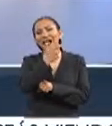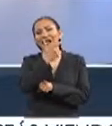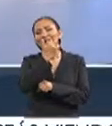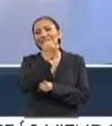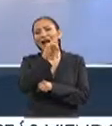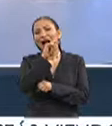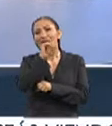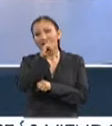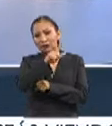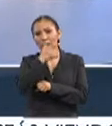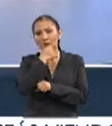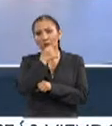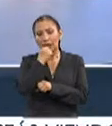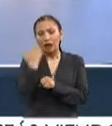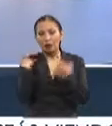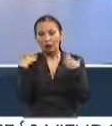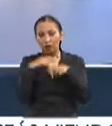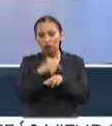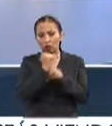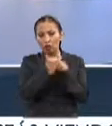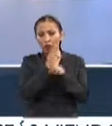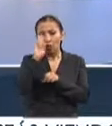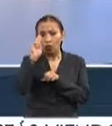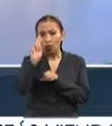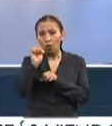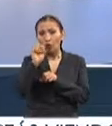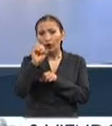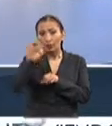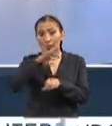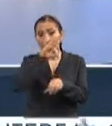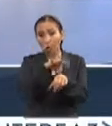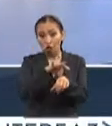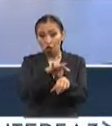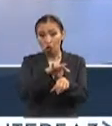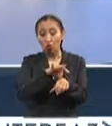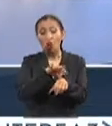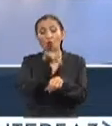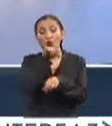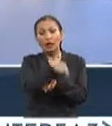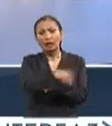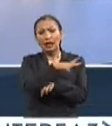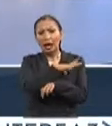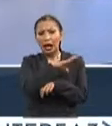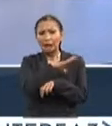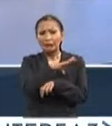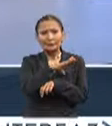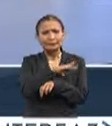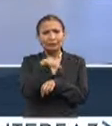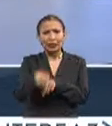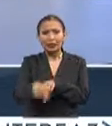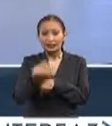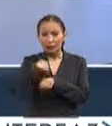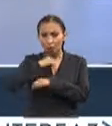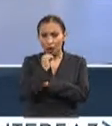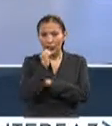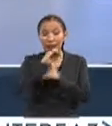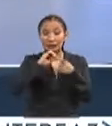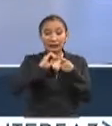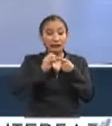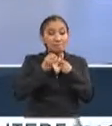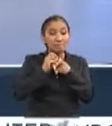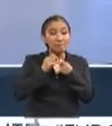Nacional de Germoplasma, es profesor investigador de la Universidad Autónoma de Chapingo, que existen en el banco